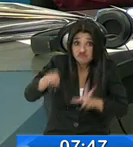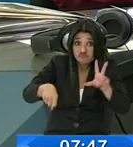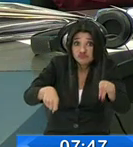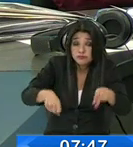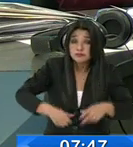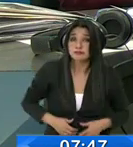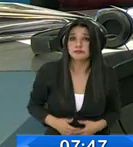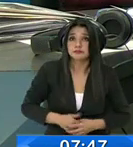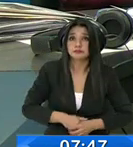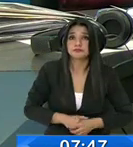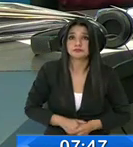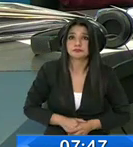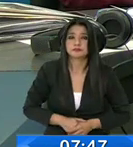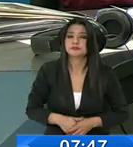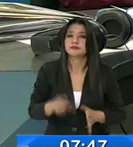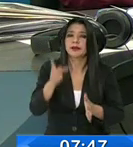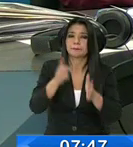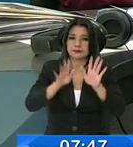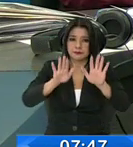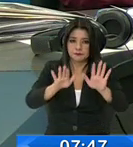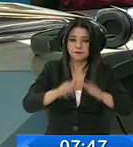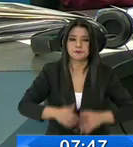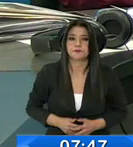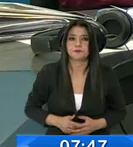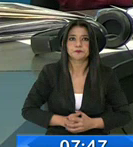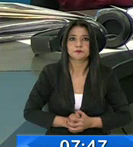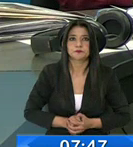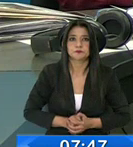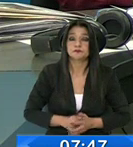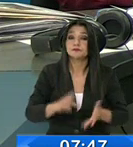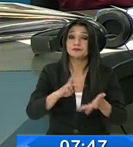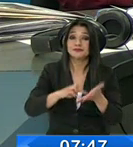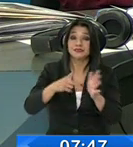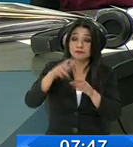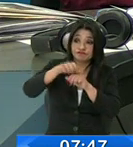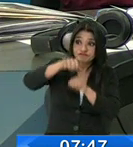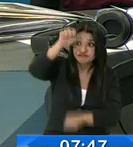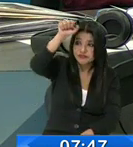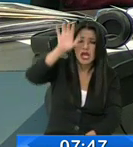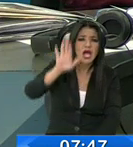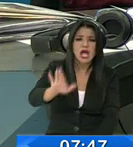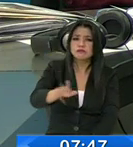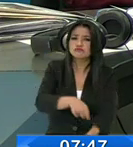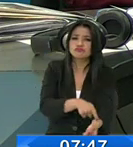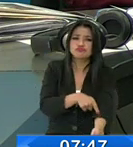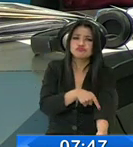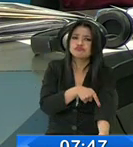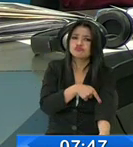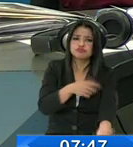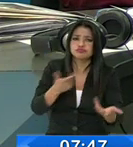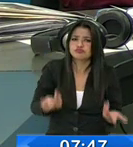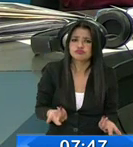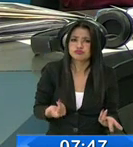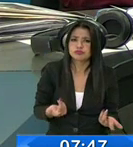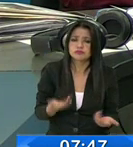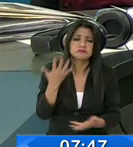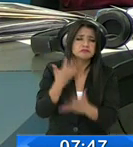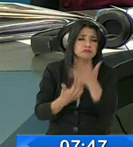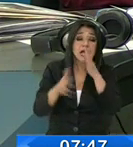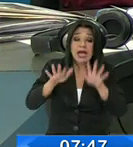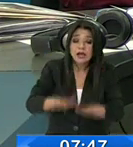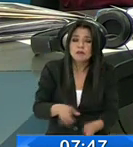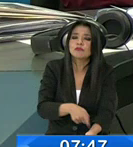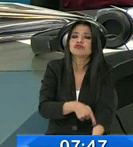y lo que pasa ha estimado miguel es que esto lo único que revela es una práctica que estaba bien asentada desde tiempo atrás